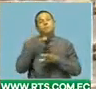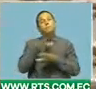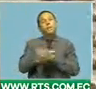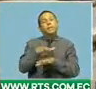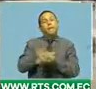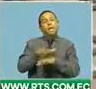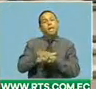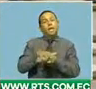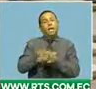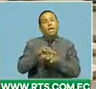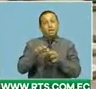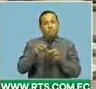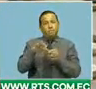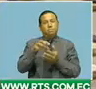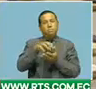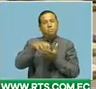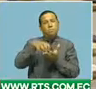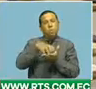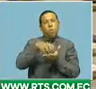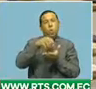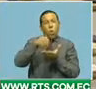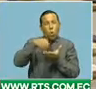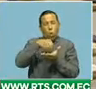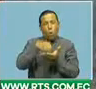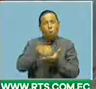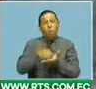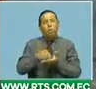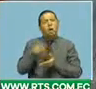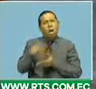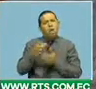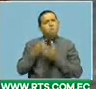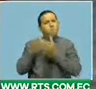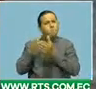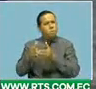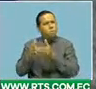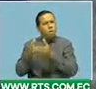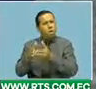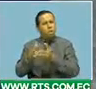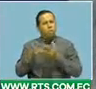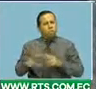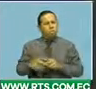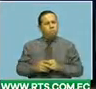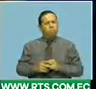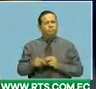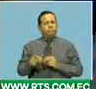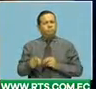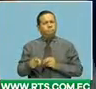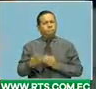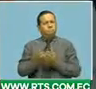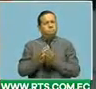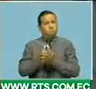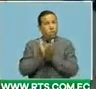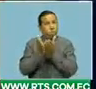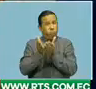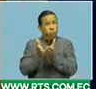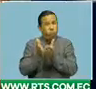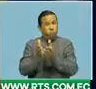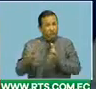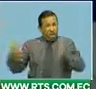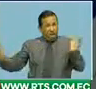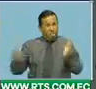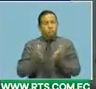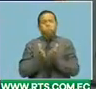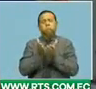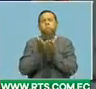El Oro, su puerto también contaba con la presencia de un contenedor cuyas características indicaban que al interior del